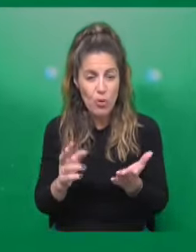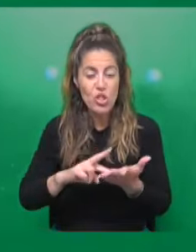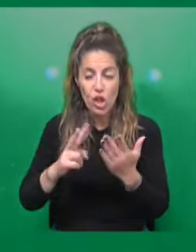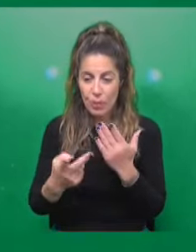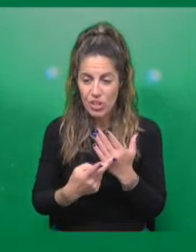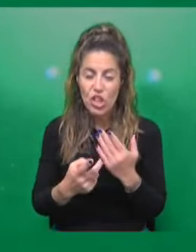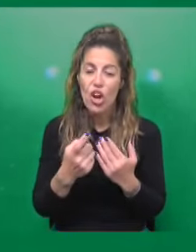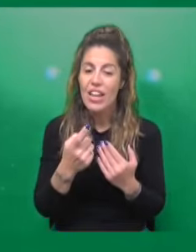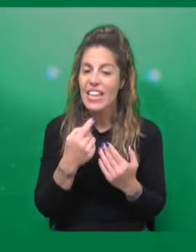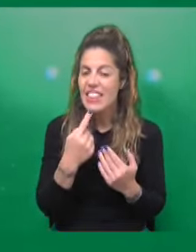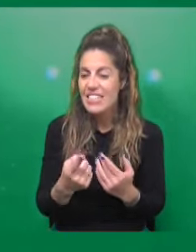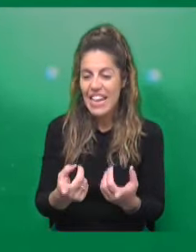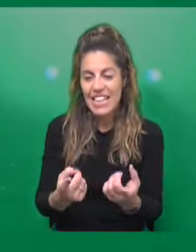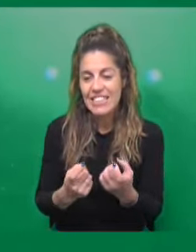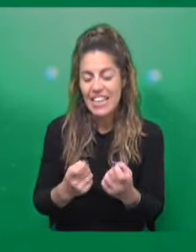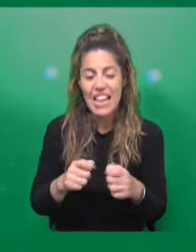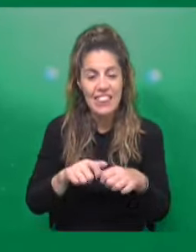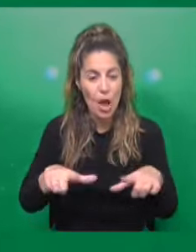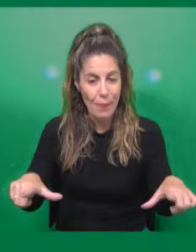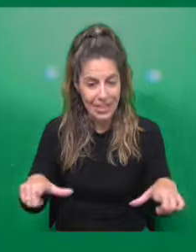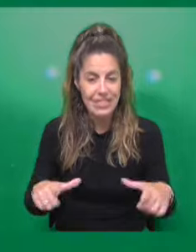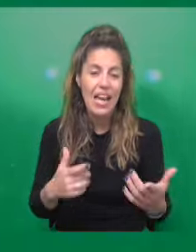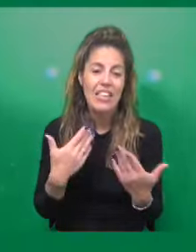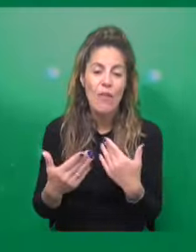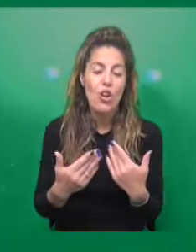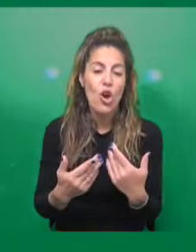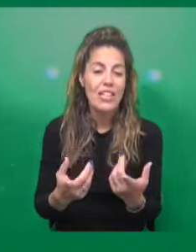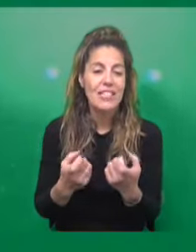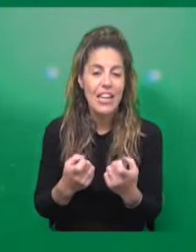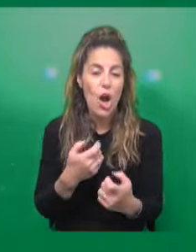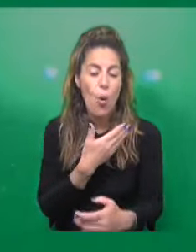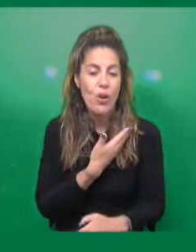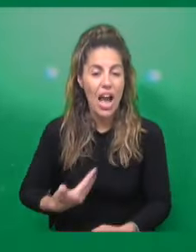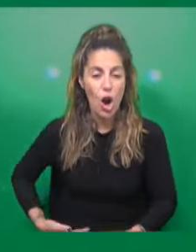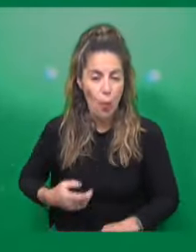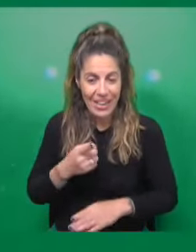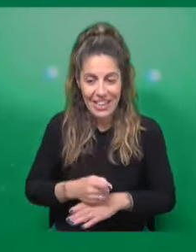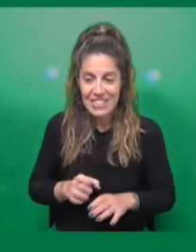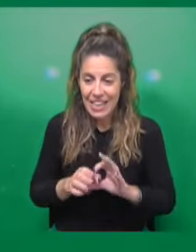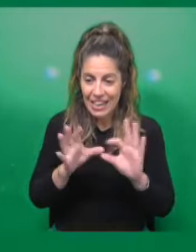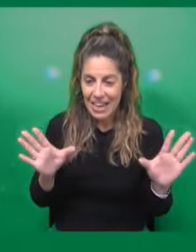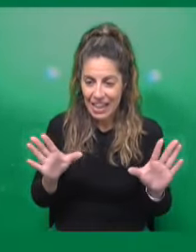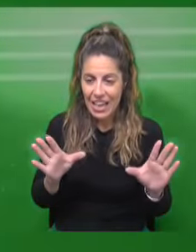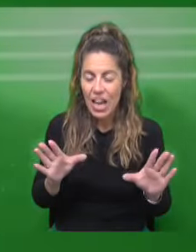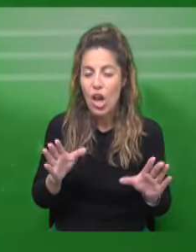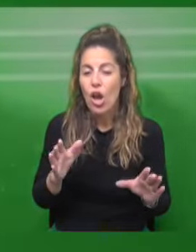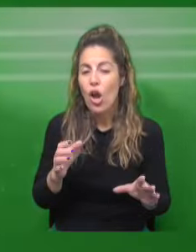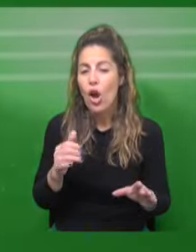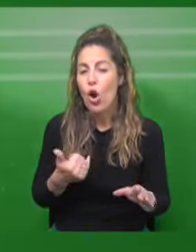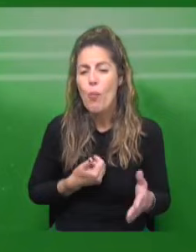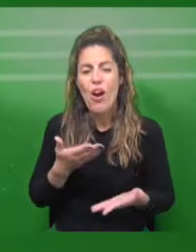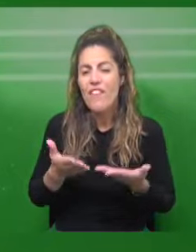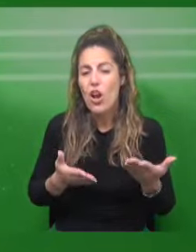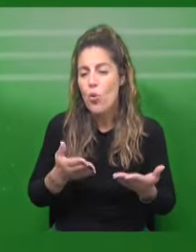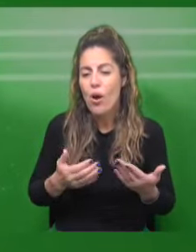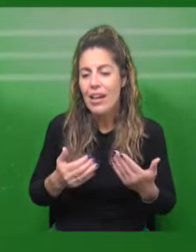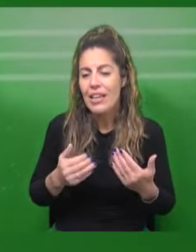necesaria transparencia y habló de una necesidad de una gobernanza Clara Cómo evalúan ustedes esta iniciativa desde la amam bueno